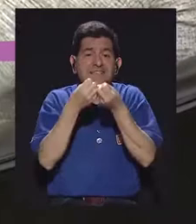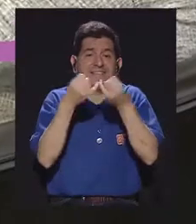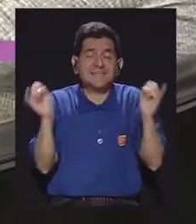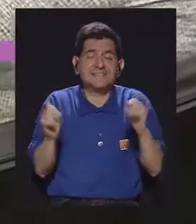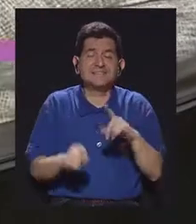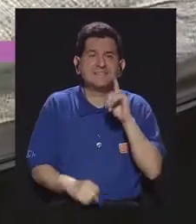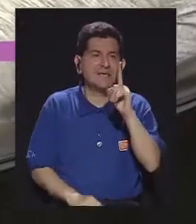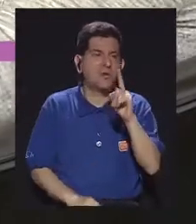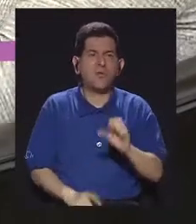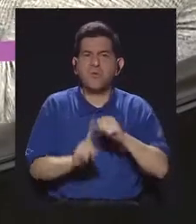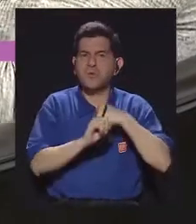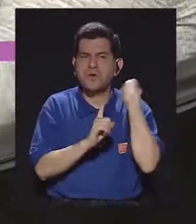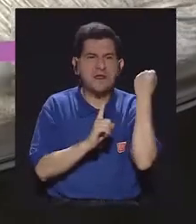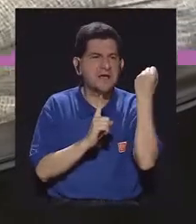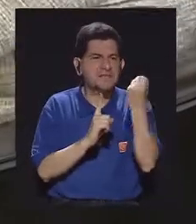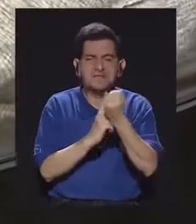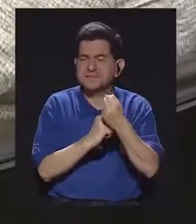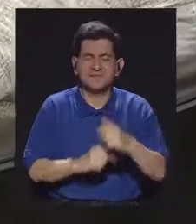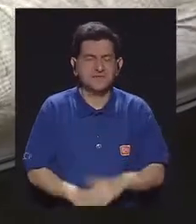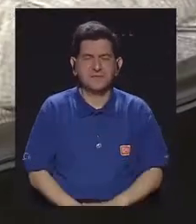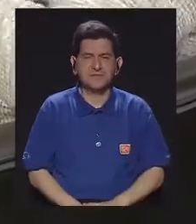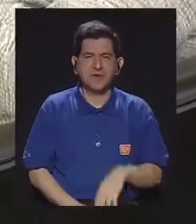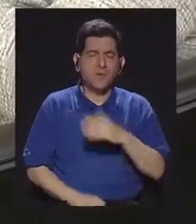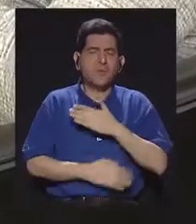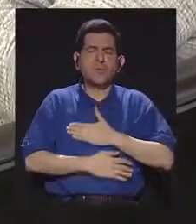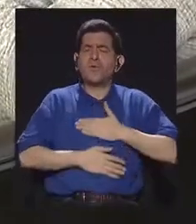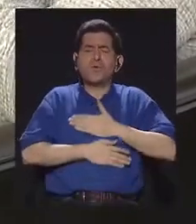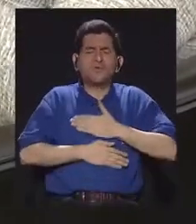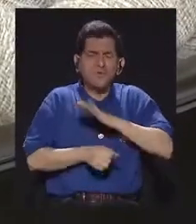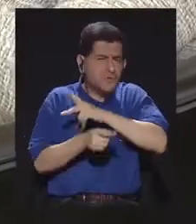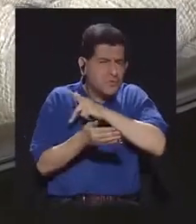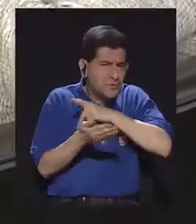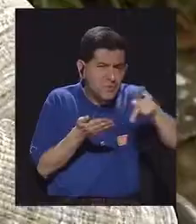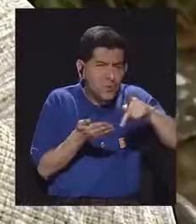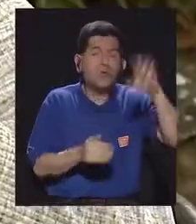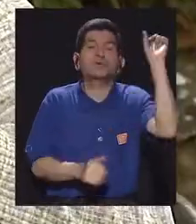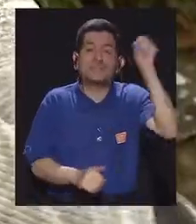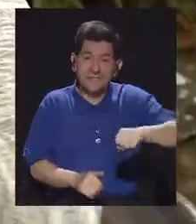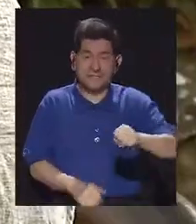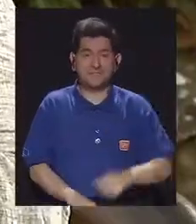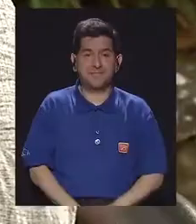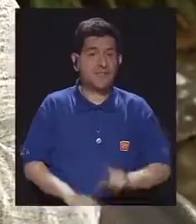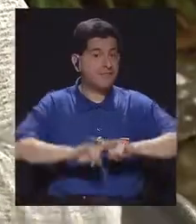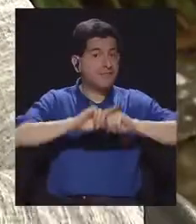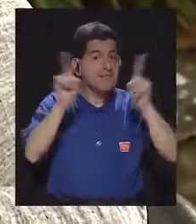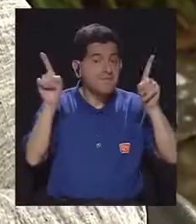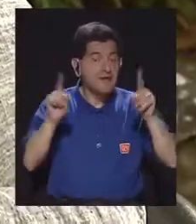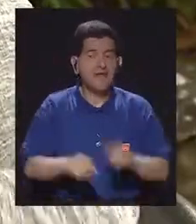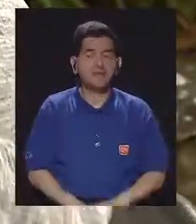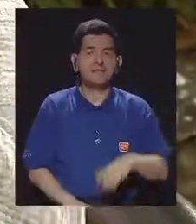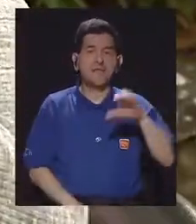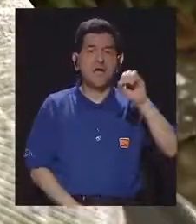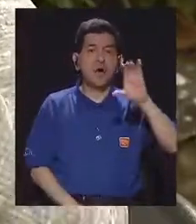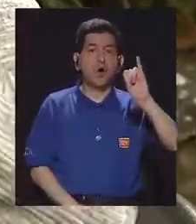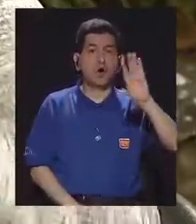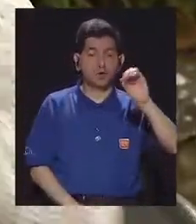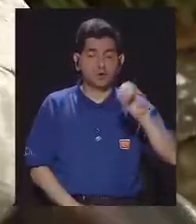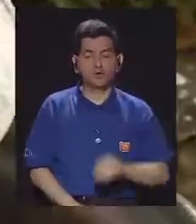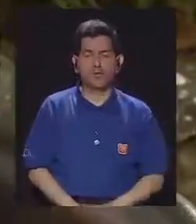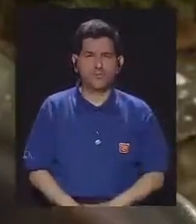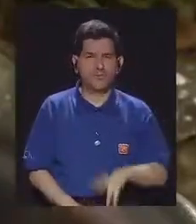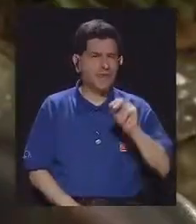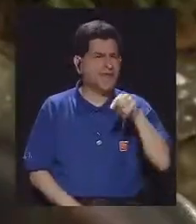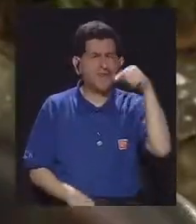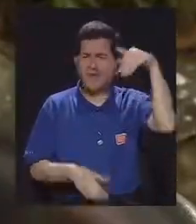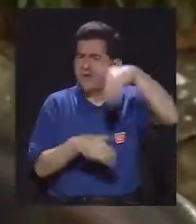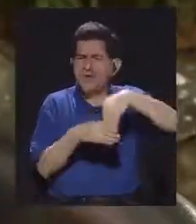sin ninguna cohesión, o sea, que hay libertad para por poder puro hacer. Gusto. Exactamente. Y que es diferente a lo que es ocio. Eso es. Pero